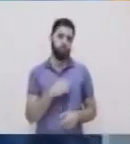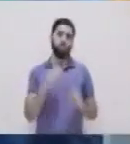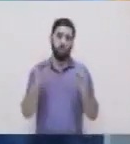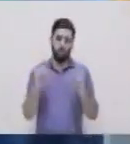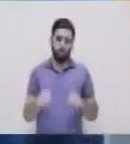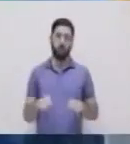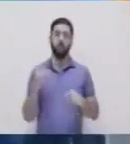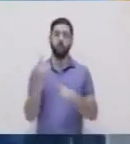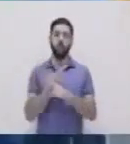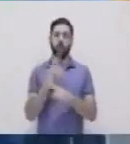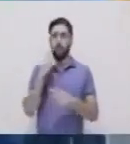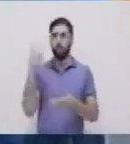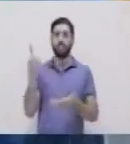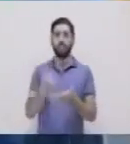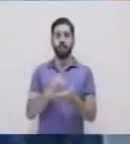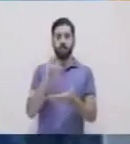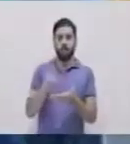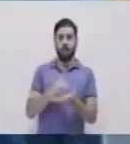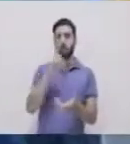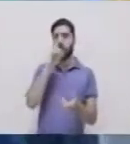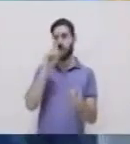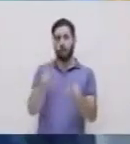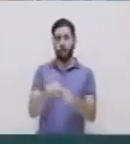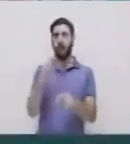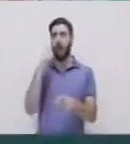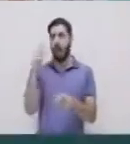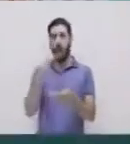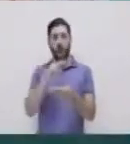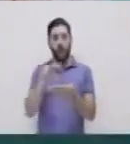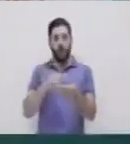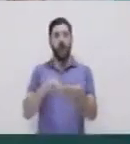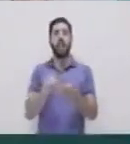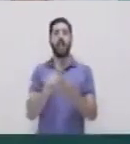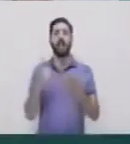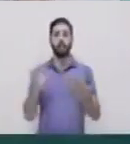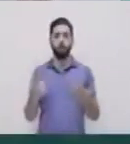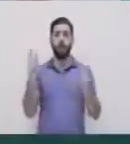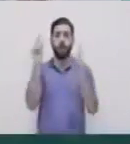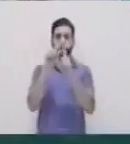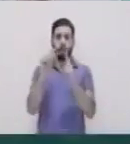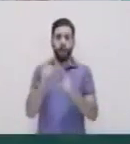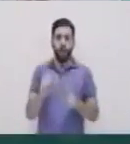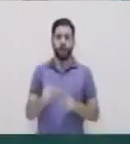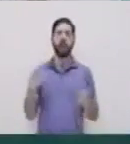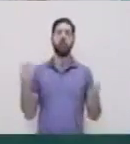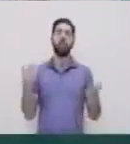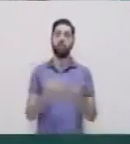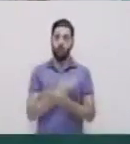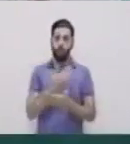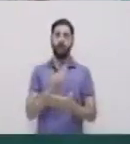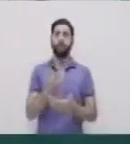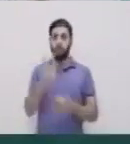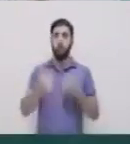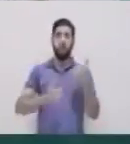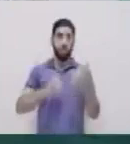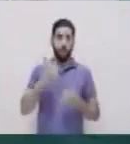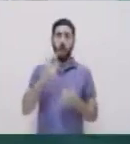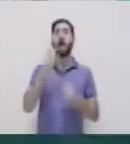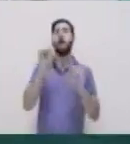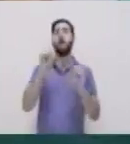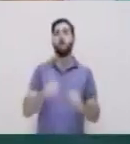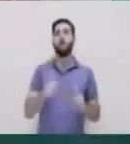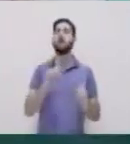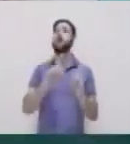utilizar el diccionario, la lectura también, porque con esto adquirimos nuevas palabras, nuevos conocimientos sobre ello, y si tenemos dudas,